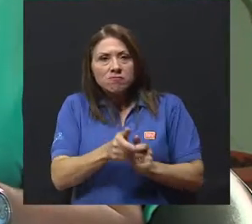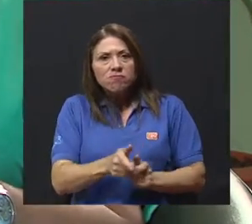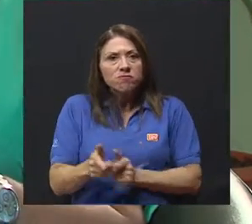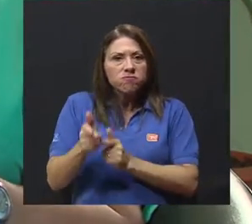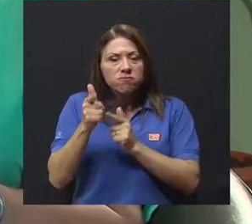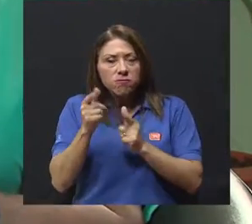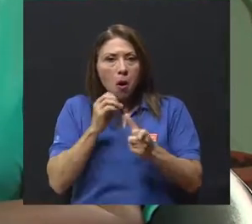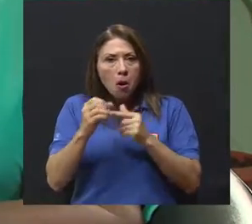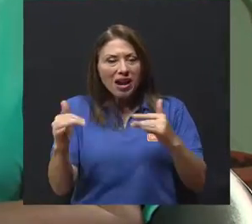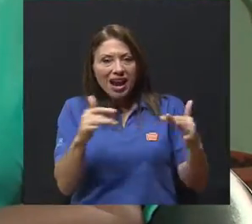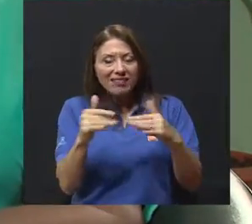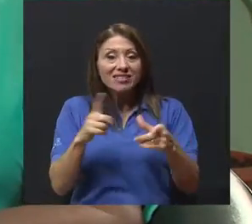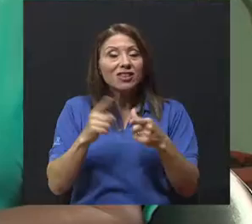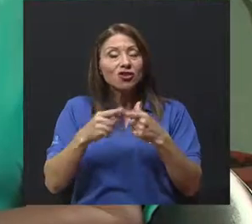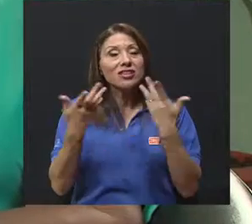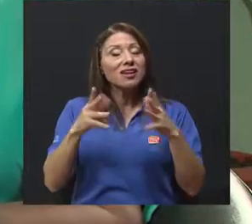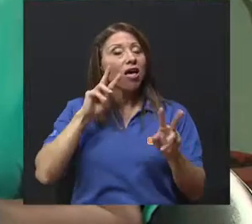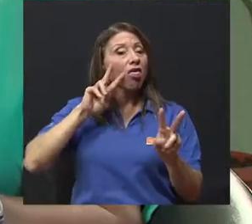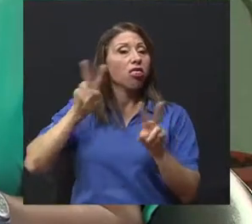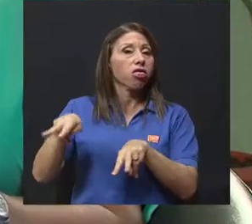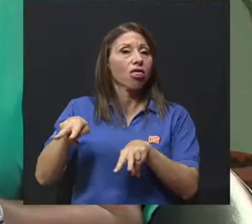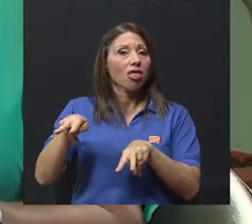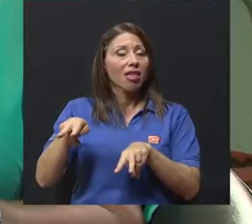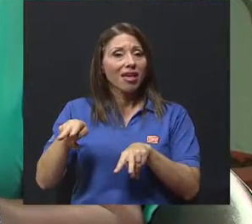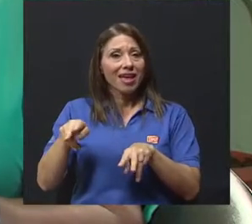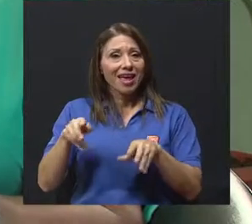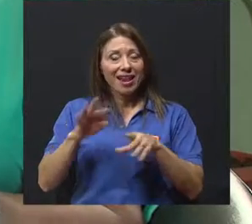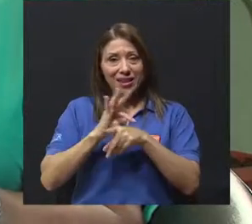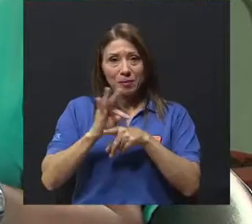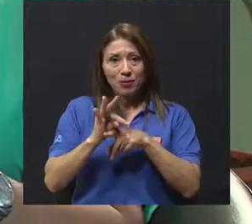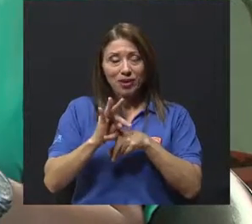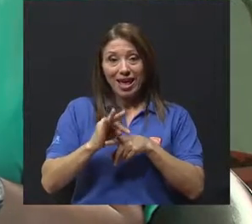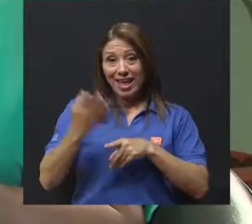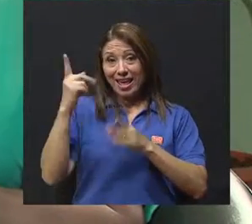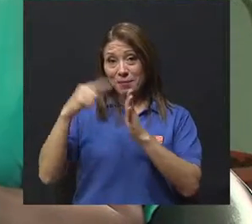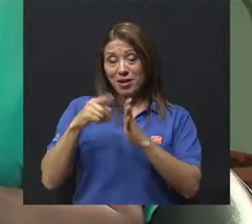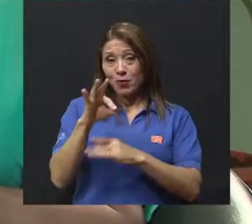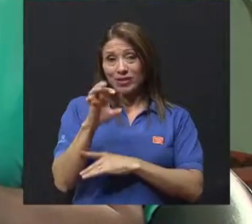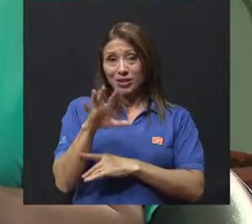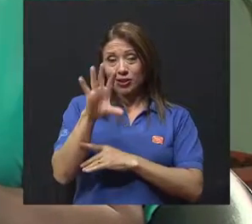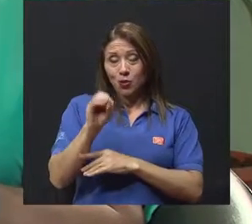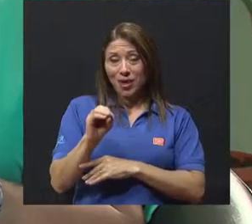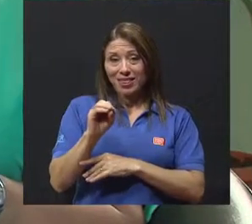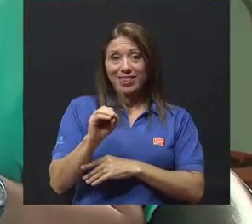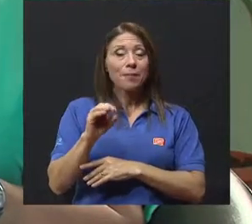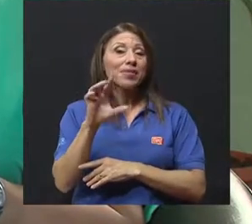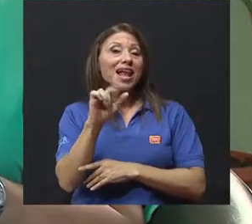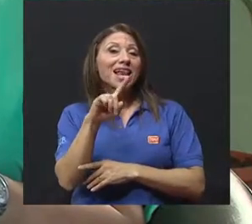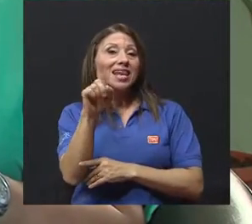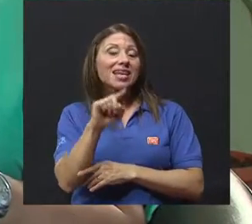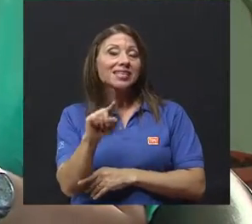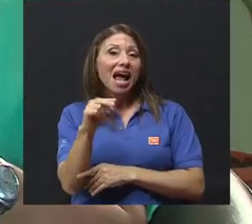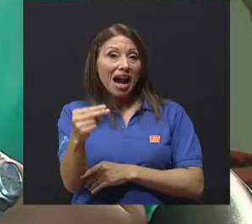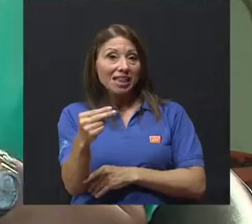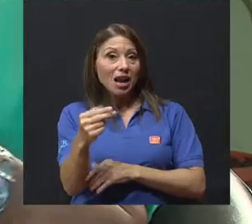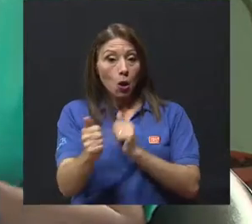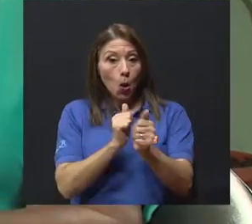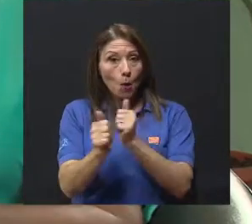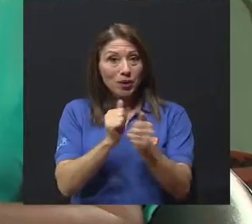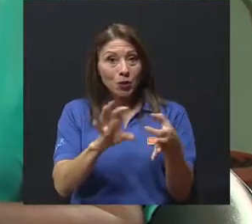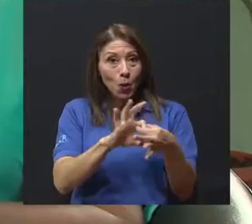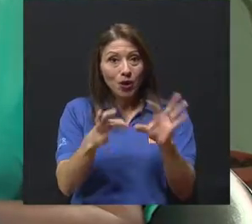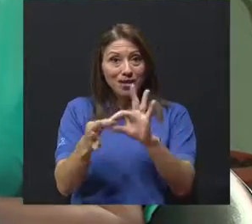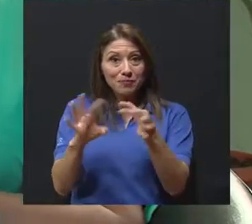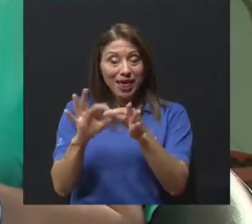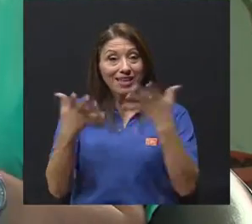en 1950 lizard tan compitió en las olimpiadas y cuando